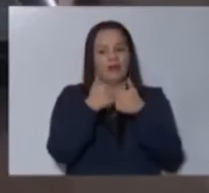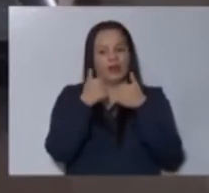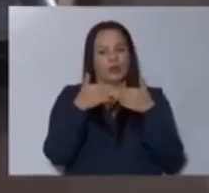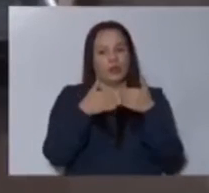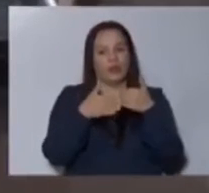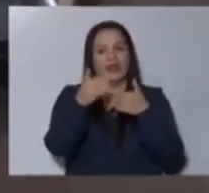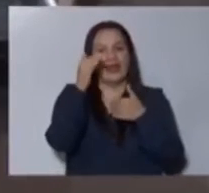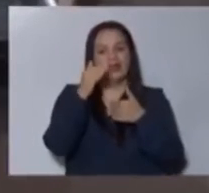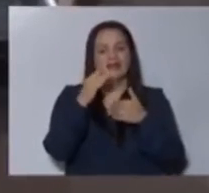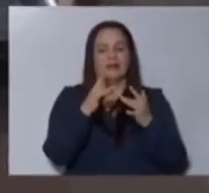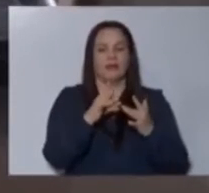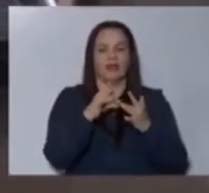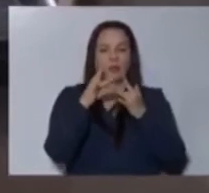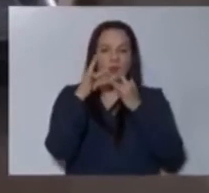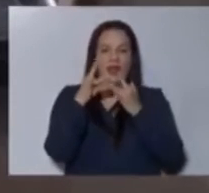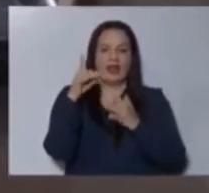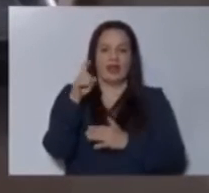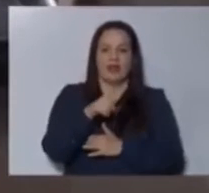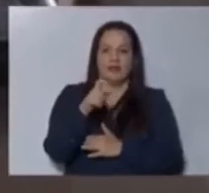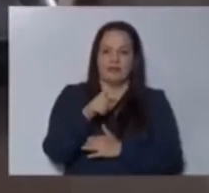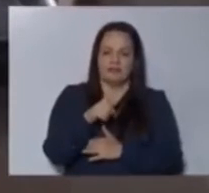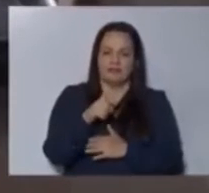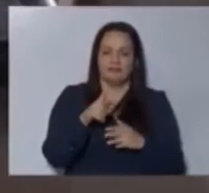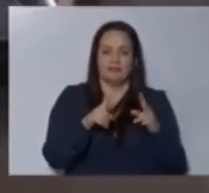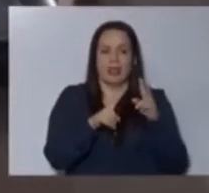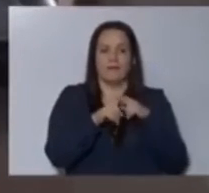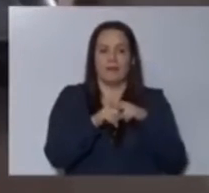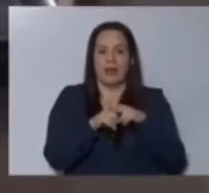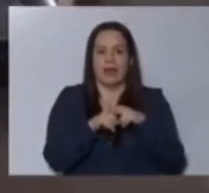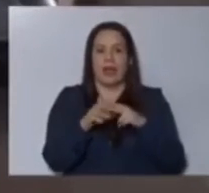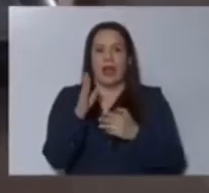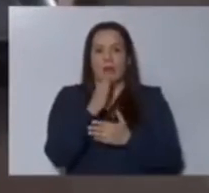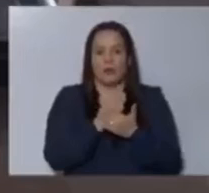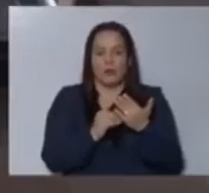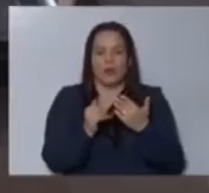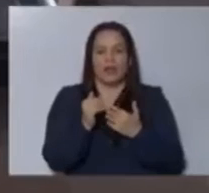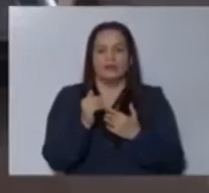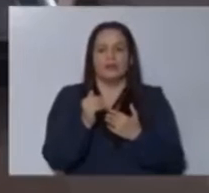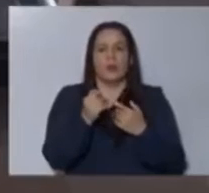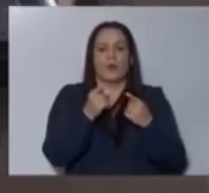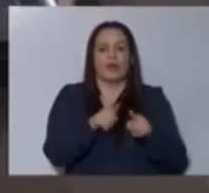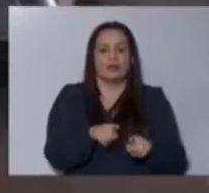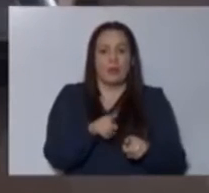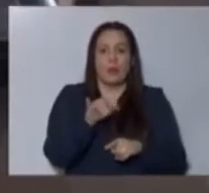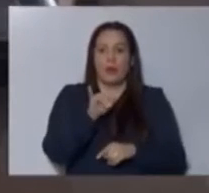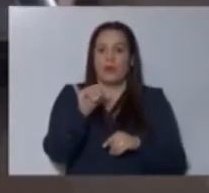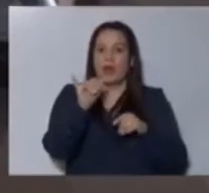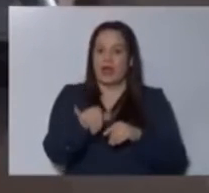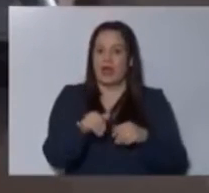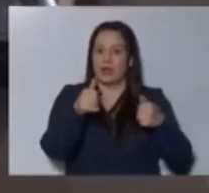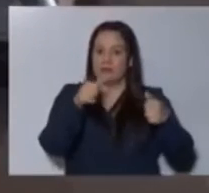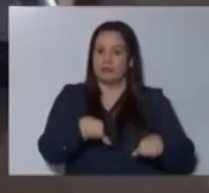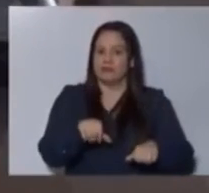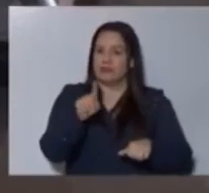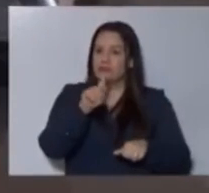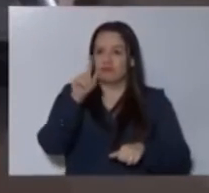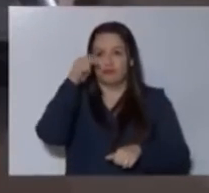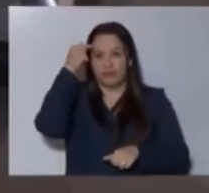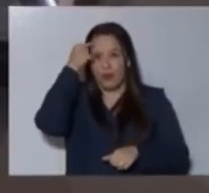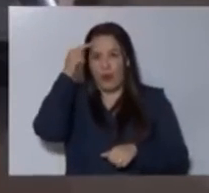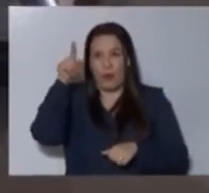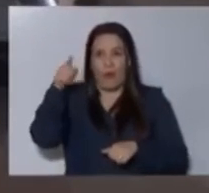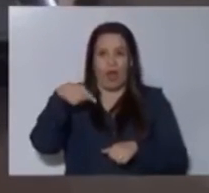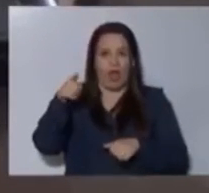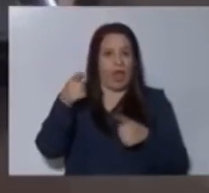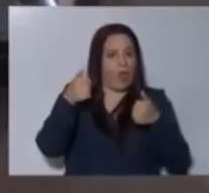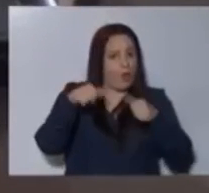particular. Implicará en algunas ocasiones, como ha quedado claro, no estar de acuerdo con el Ejecutivo. Y debemos